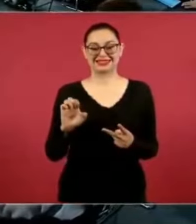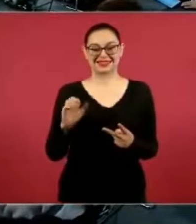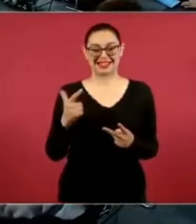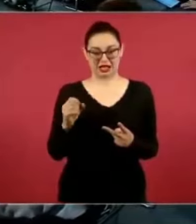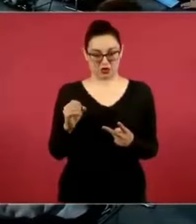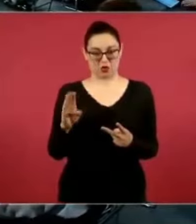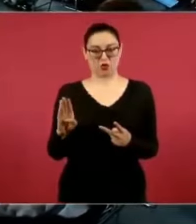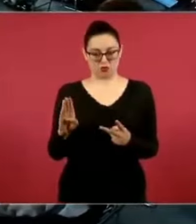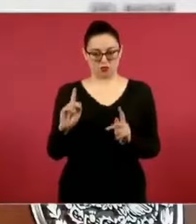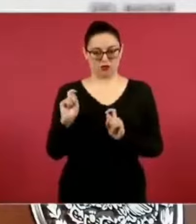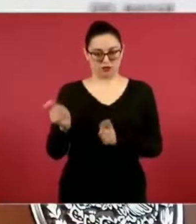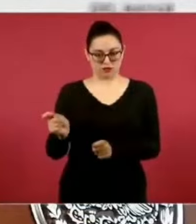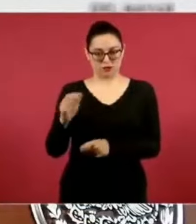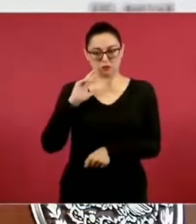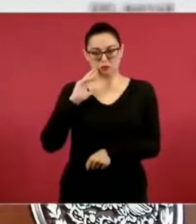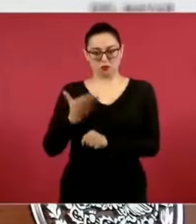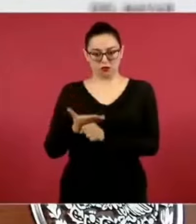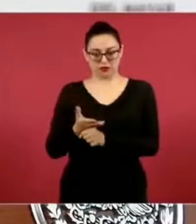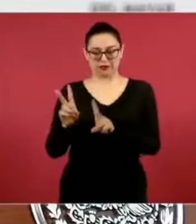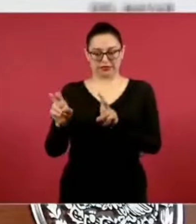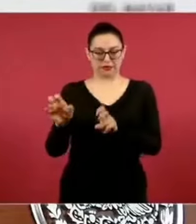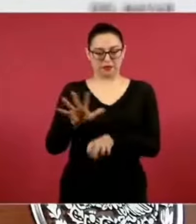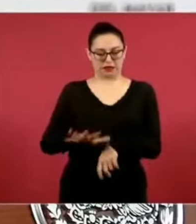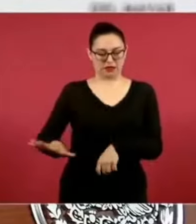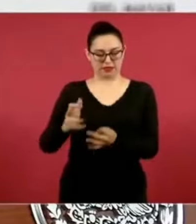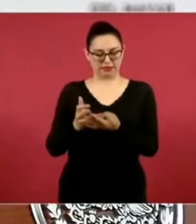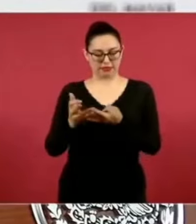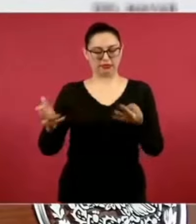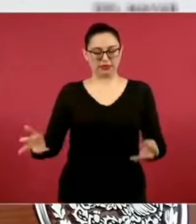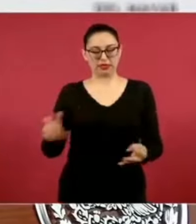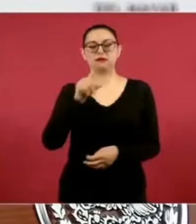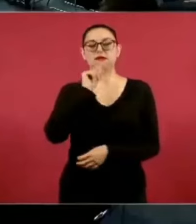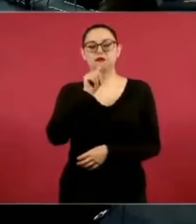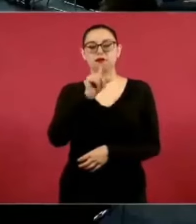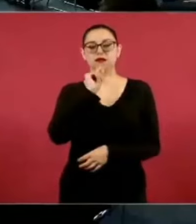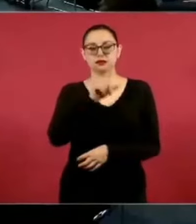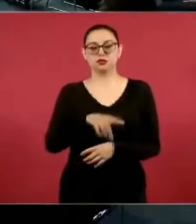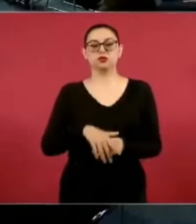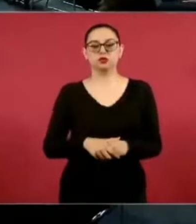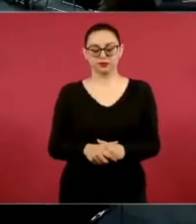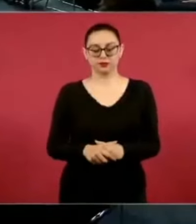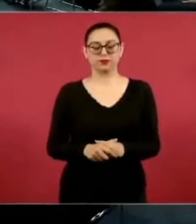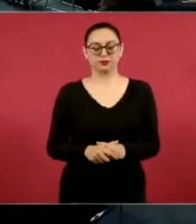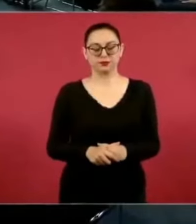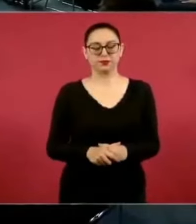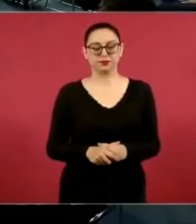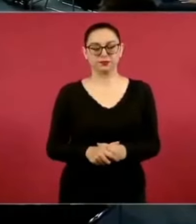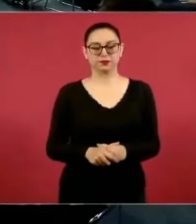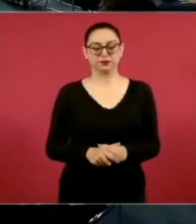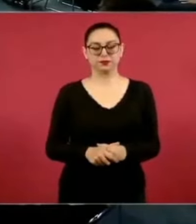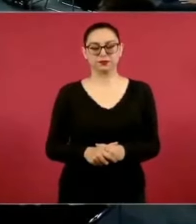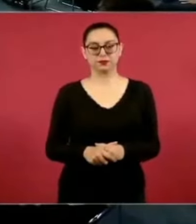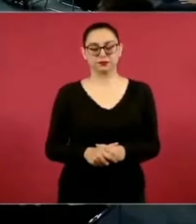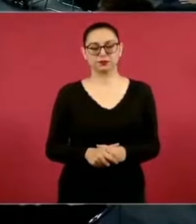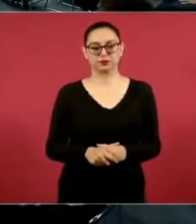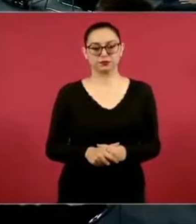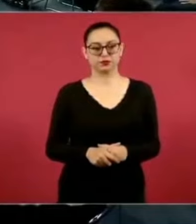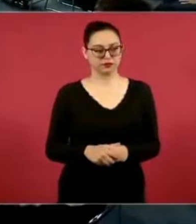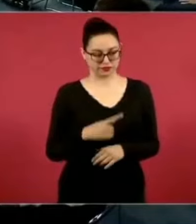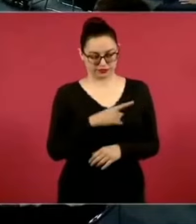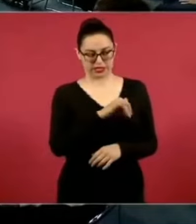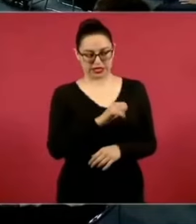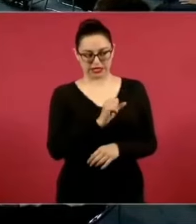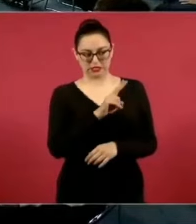Ok. Lo de Jalisco. Lo de Jalisco, Cihuatlán, Jalisco. Cihuatlán. Uh-huh. Sí, aquí con